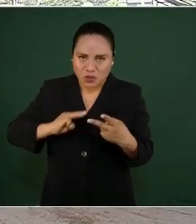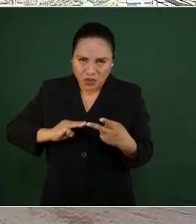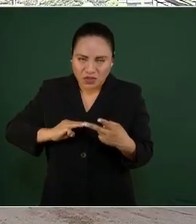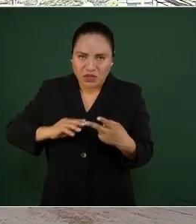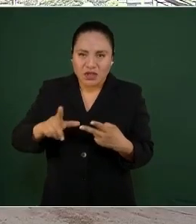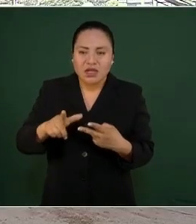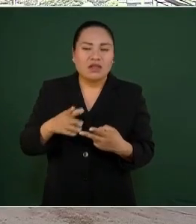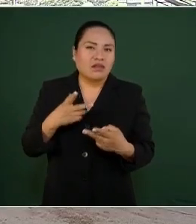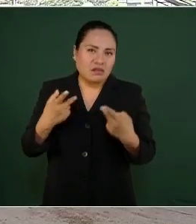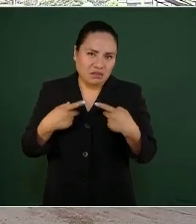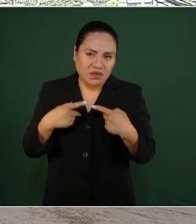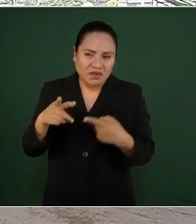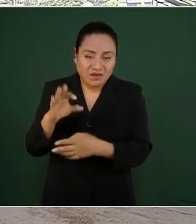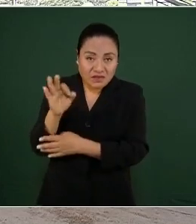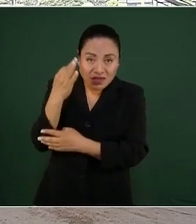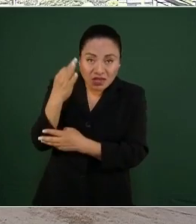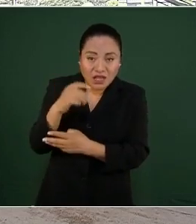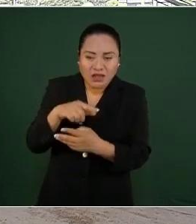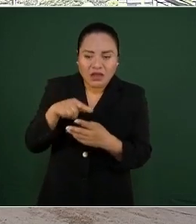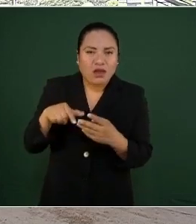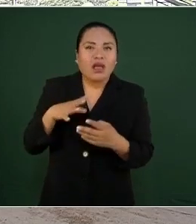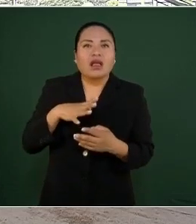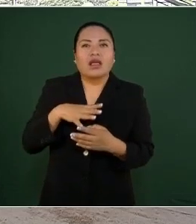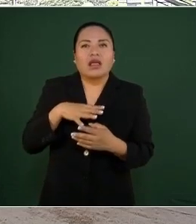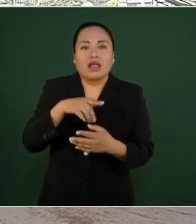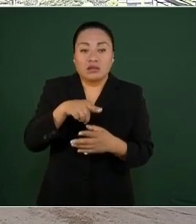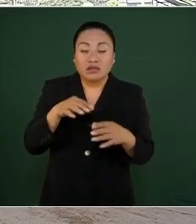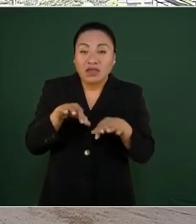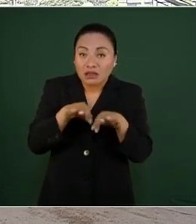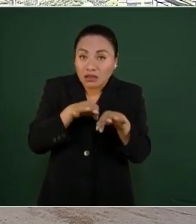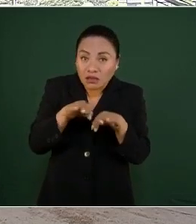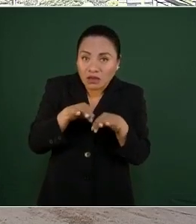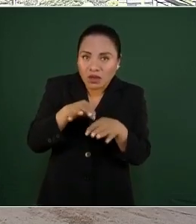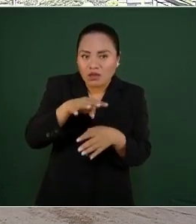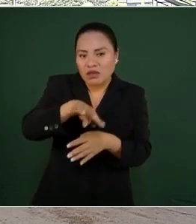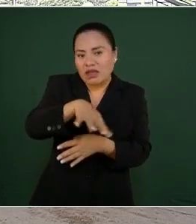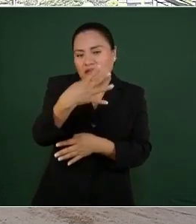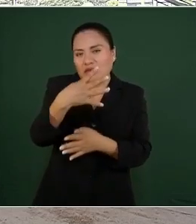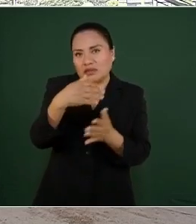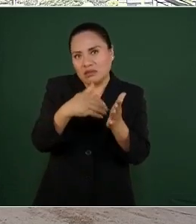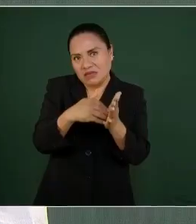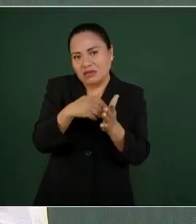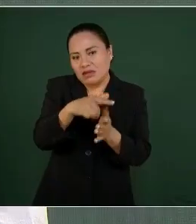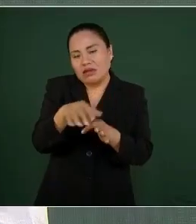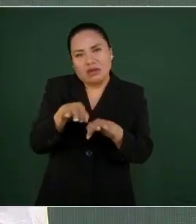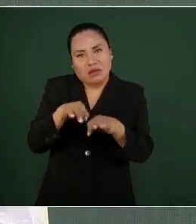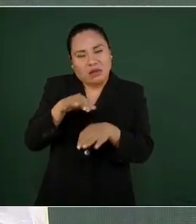federales son 14,000, el doble.